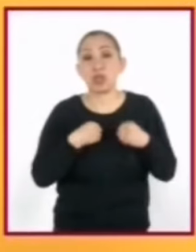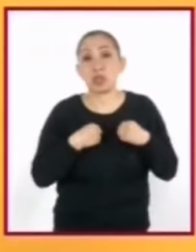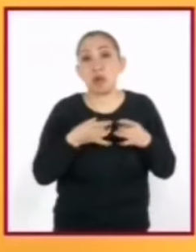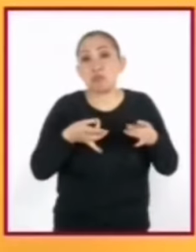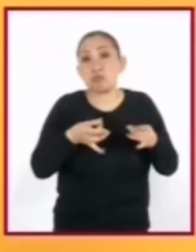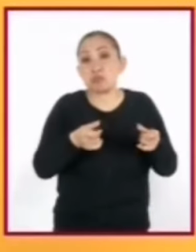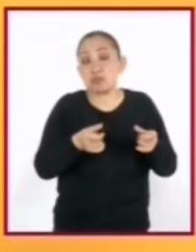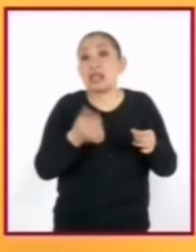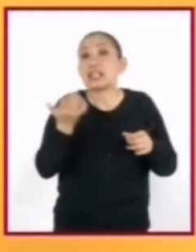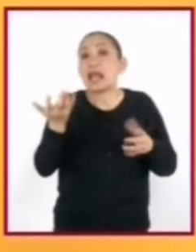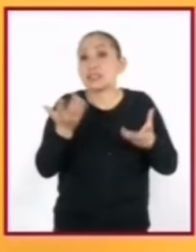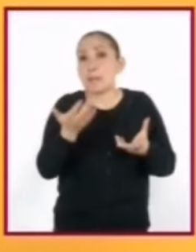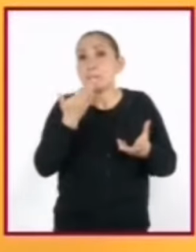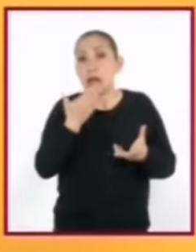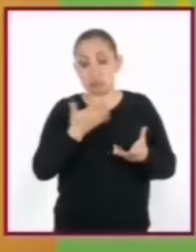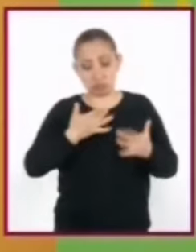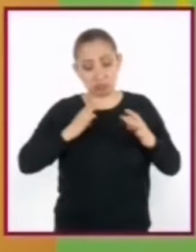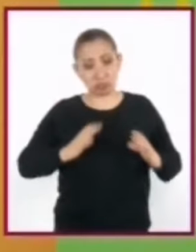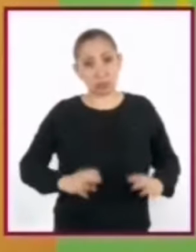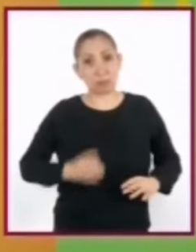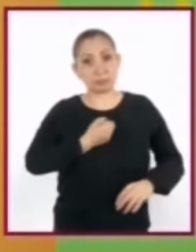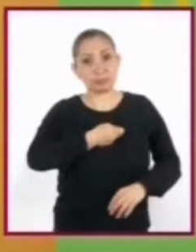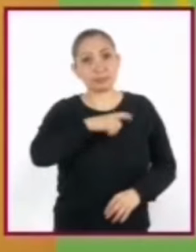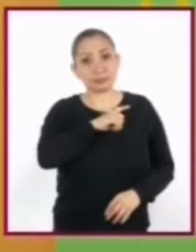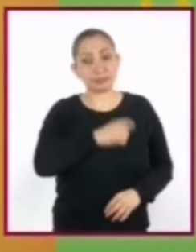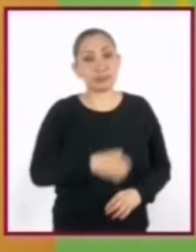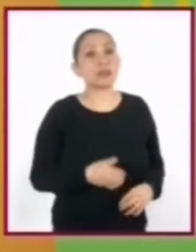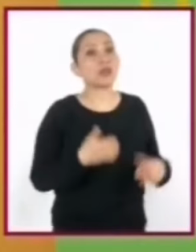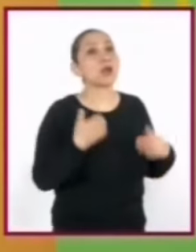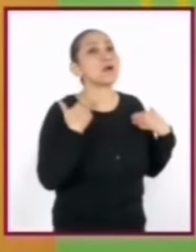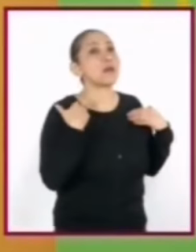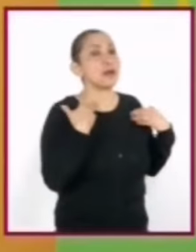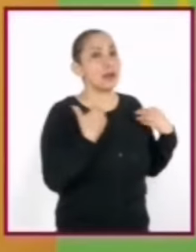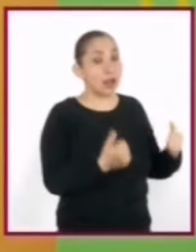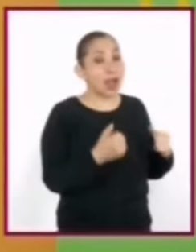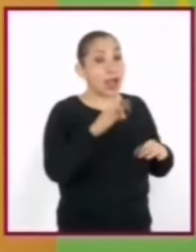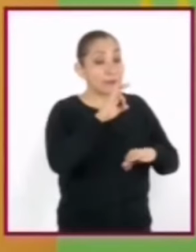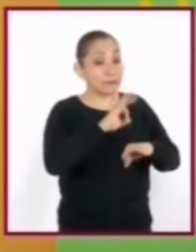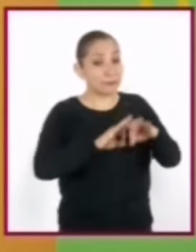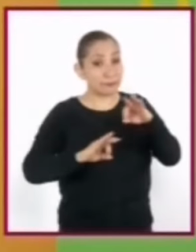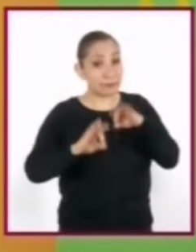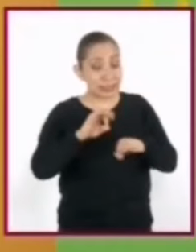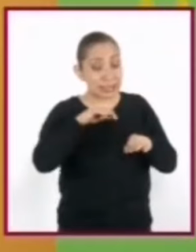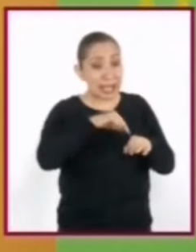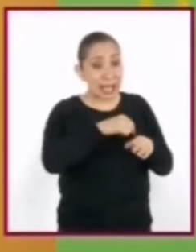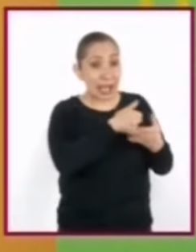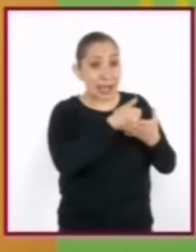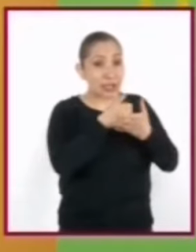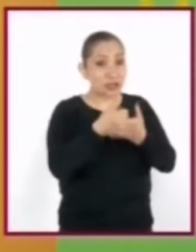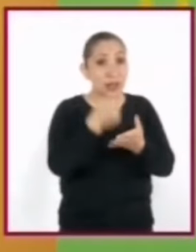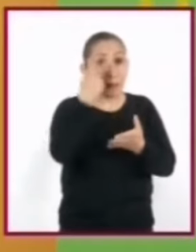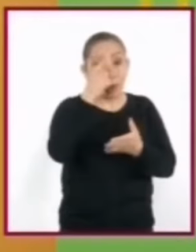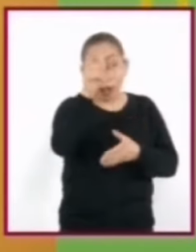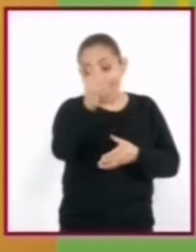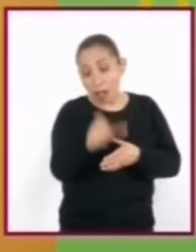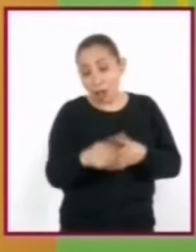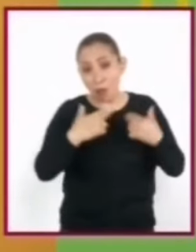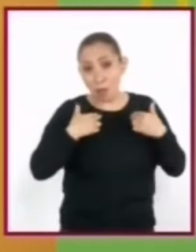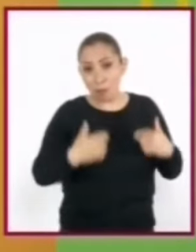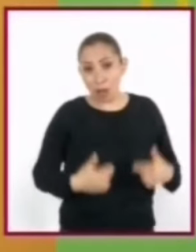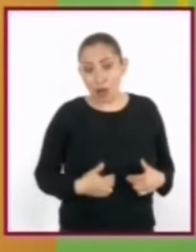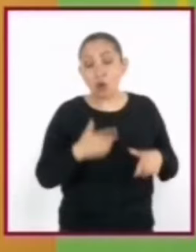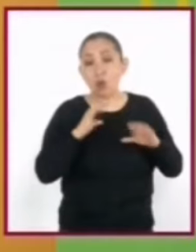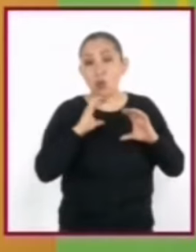vida y a ser más saludables. Ahora entiendo. La física contribuye a que el ser humano cuide